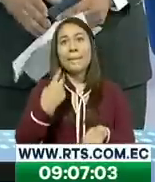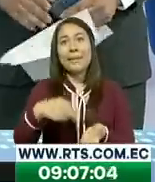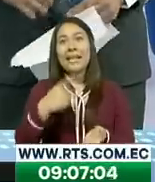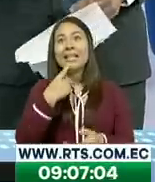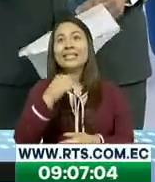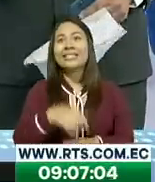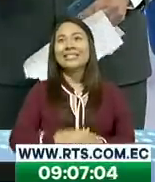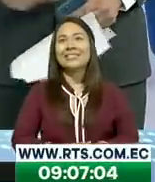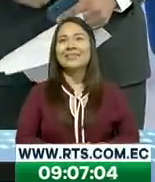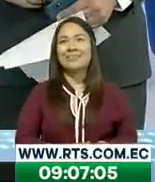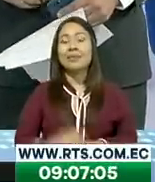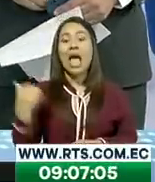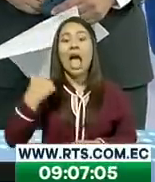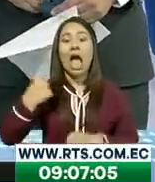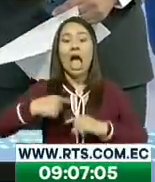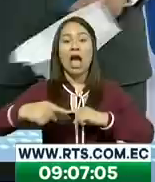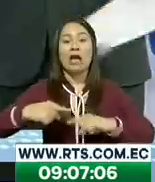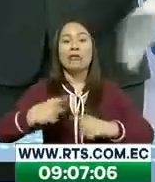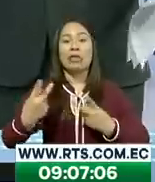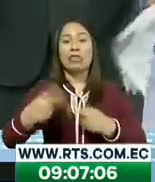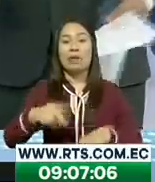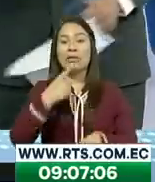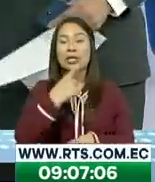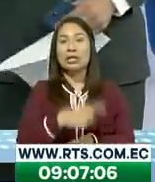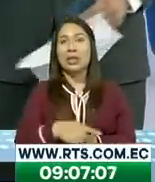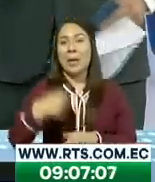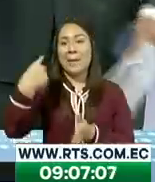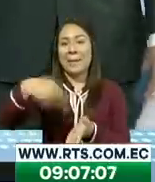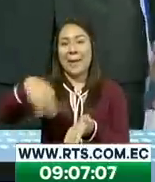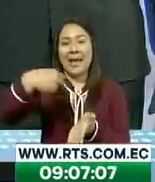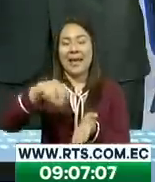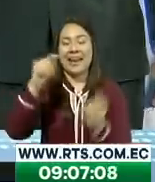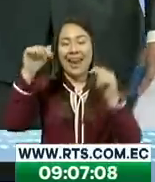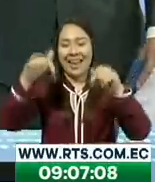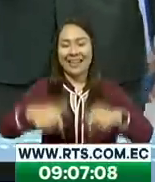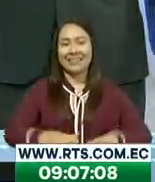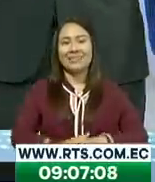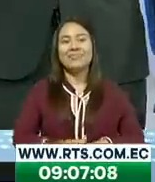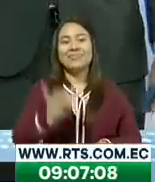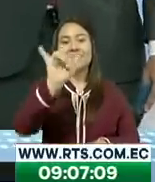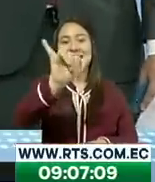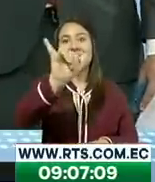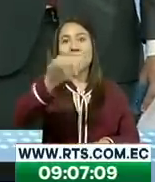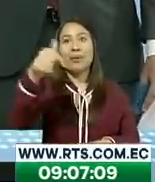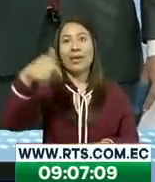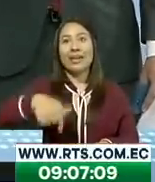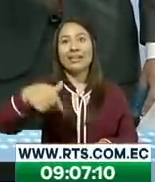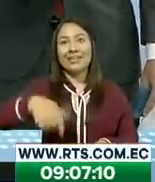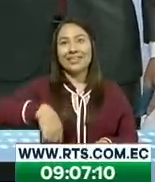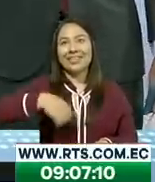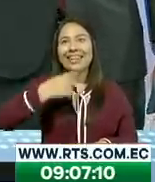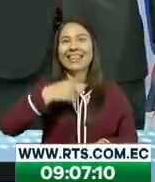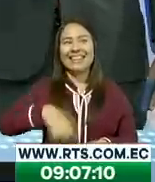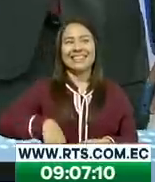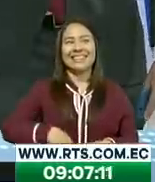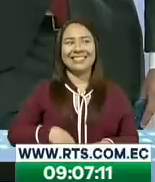estar acá también, el productor también le dicen, el trompo también va a estar acá. El sábado es una cosa, pero...